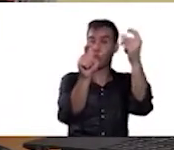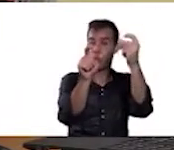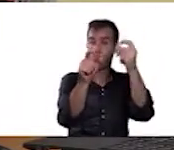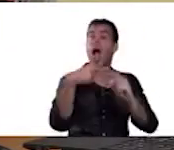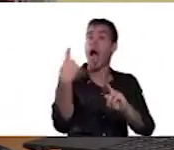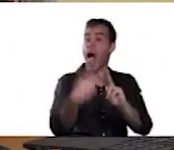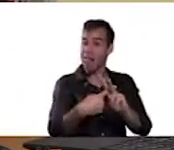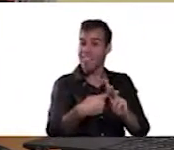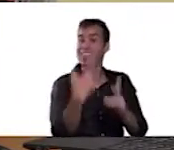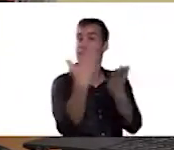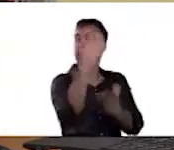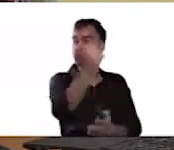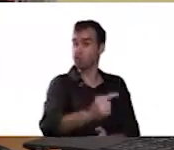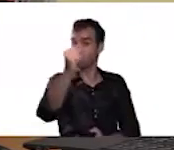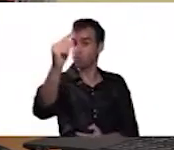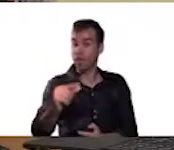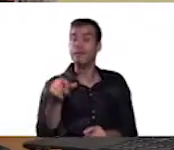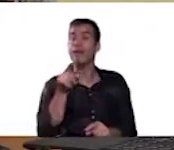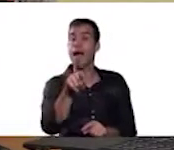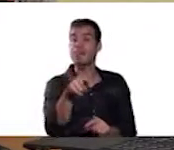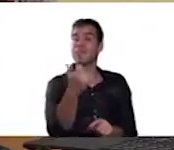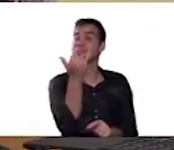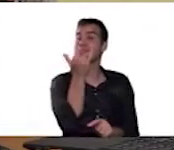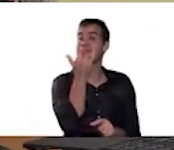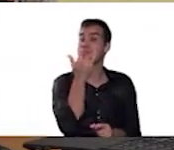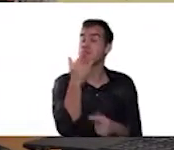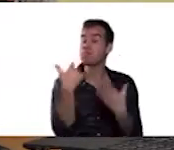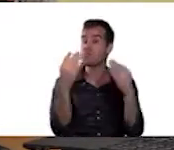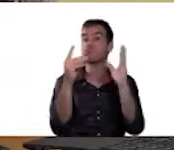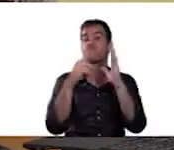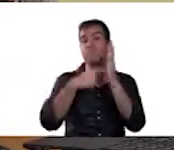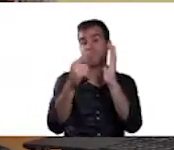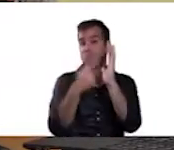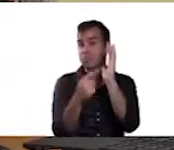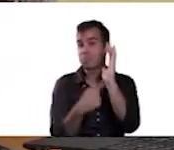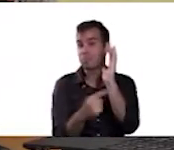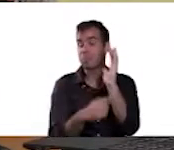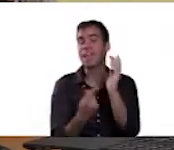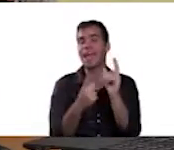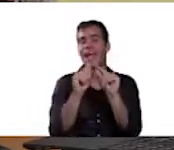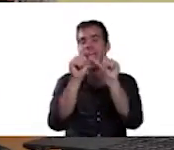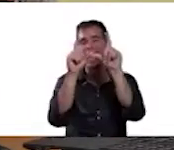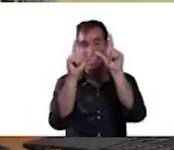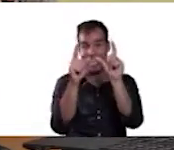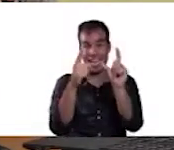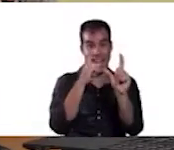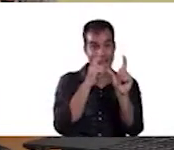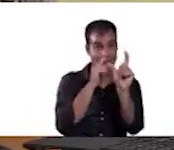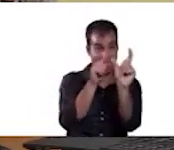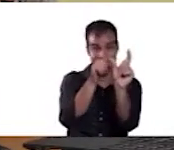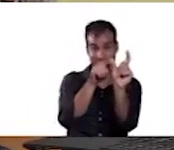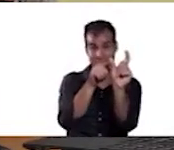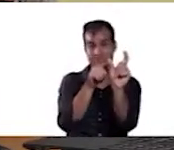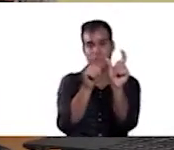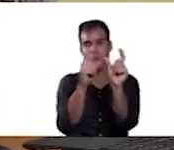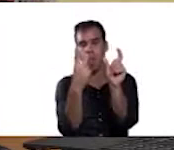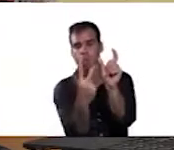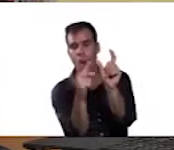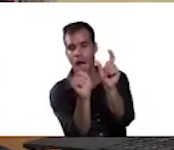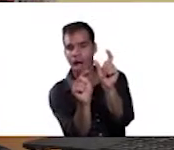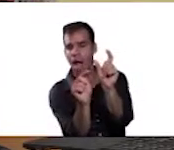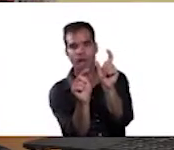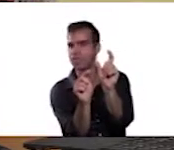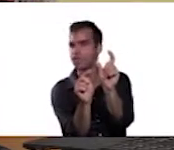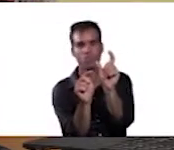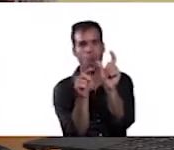error de ajustar poniendo un subíndice a la sustancia y aquí está cambiando la fórmula de esa